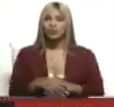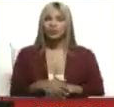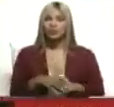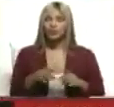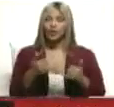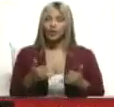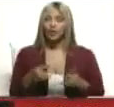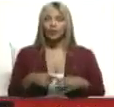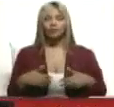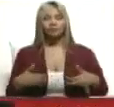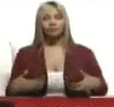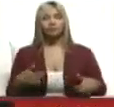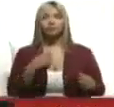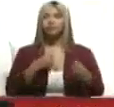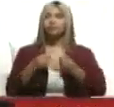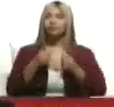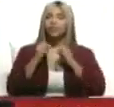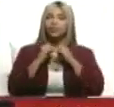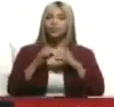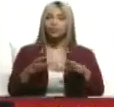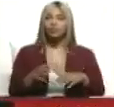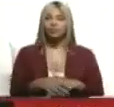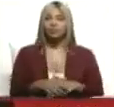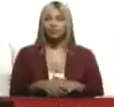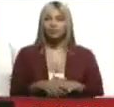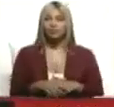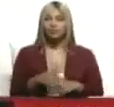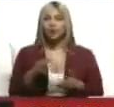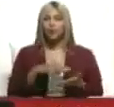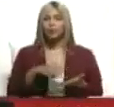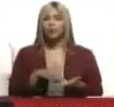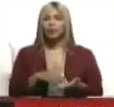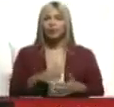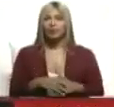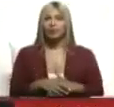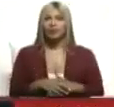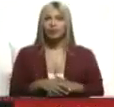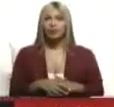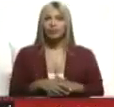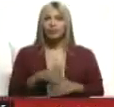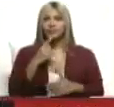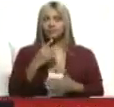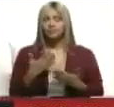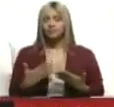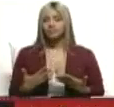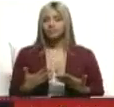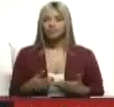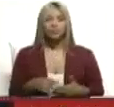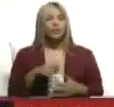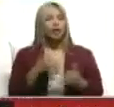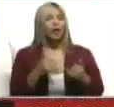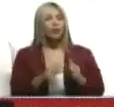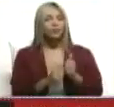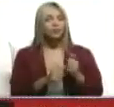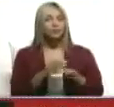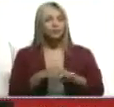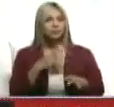hoy es un magnate de los medios de comunicación de Miamizuela, Narizuela, como le dicen ahí. A ver, viceministro, hablando de ese